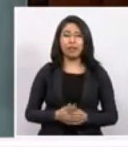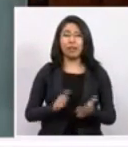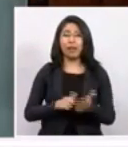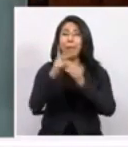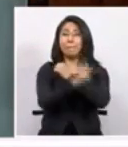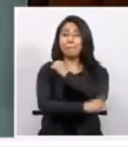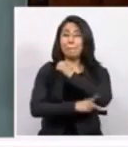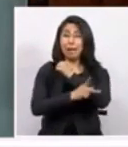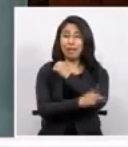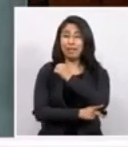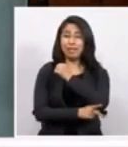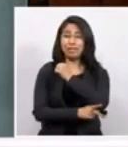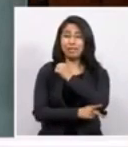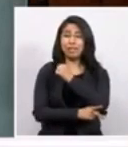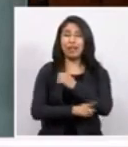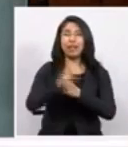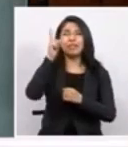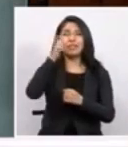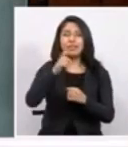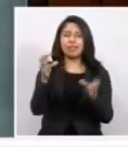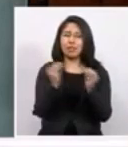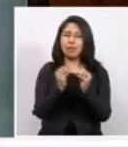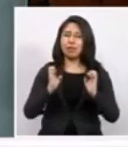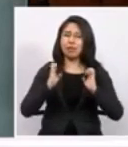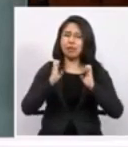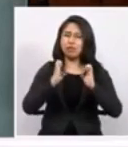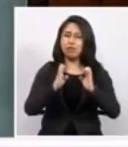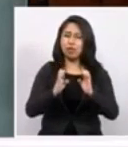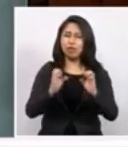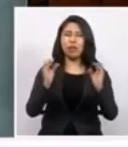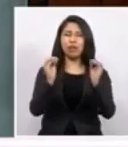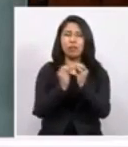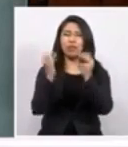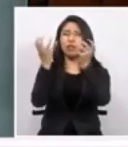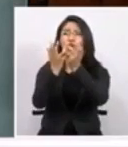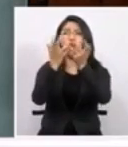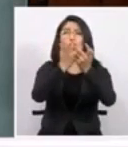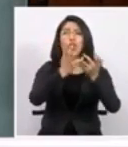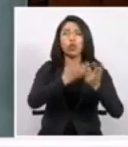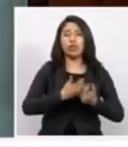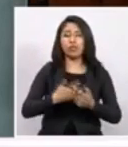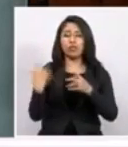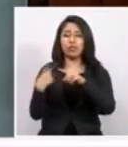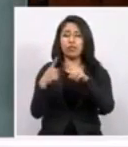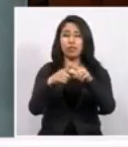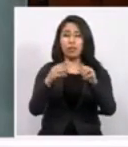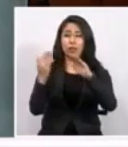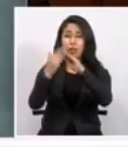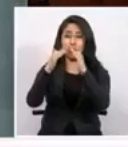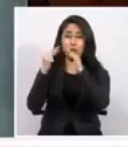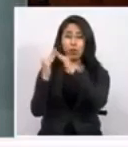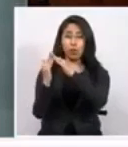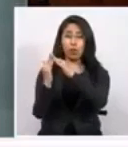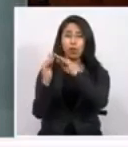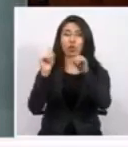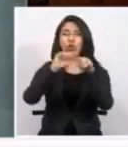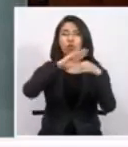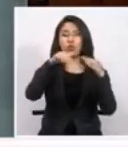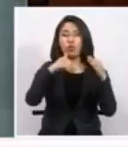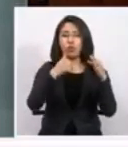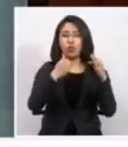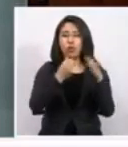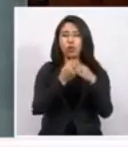hoy más que nunca, requiere esfuerzo y movilización sincronizada entre la sociedad civil y todos los órganos del